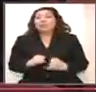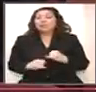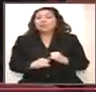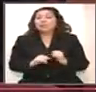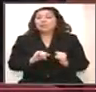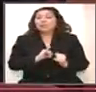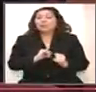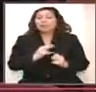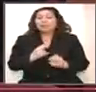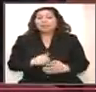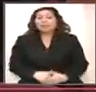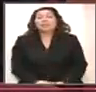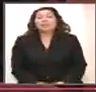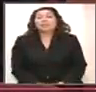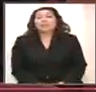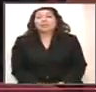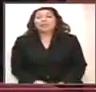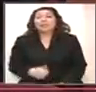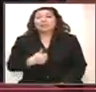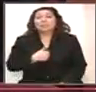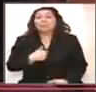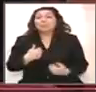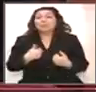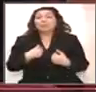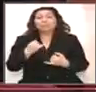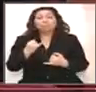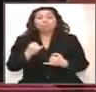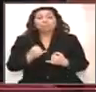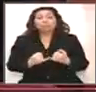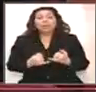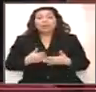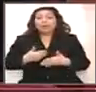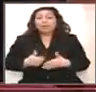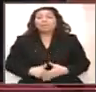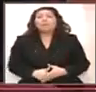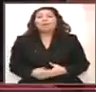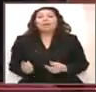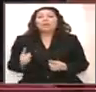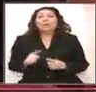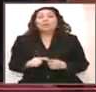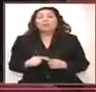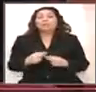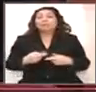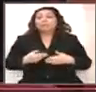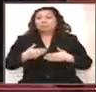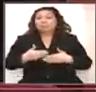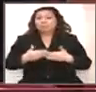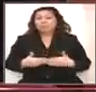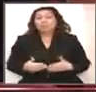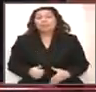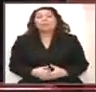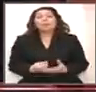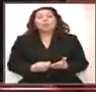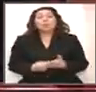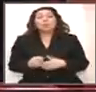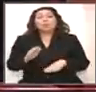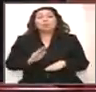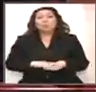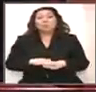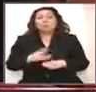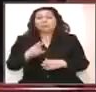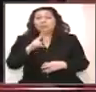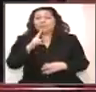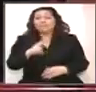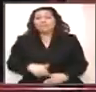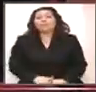Interinstitucional de la Criminalidad, el mismo que tiene por finalidad avanzar hacia la estandarización de las cifras sobre criminalidad en